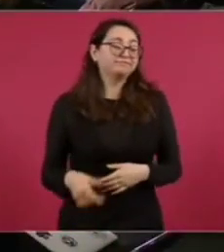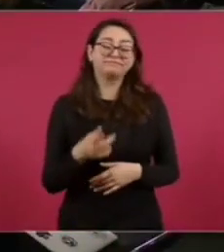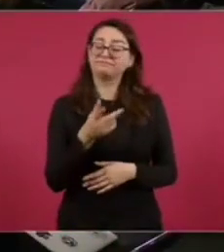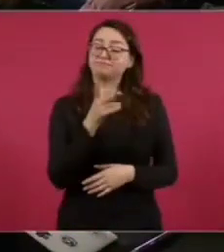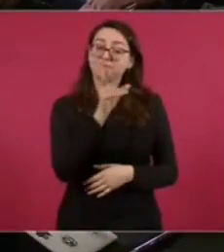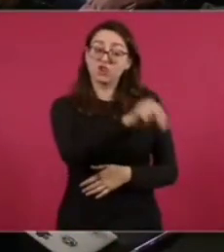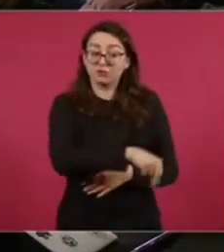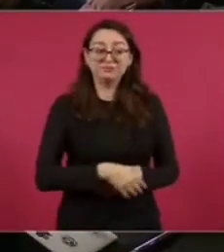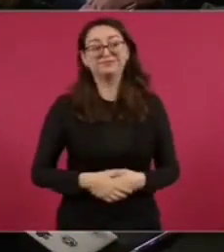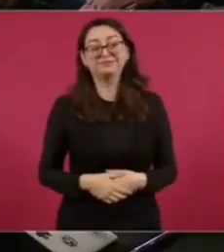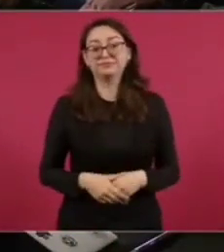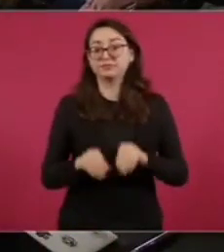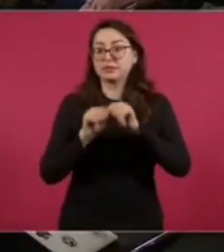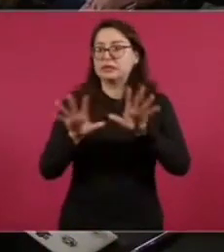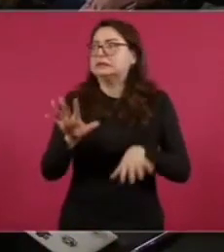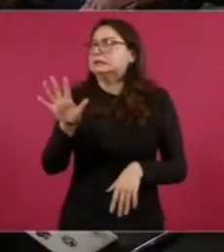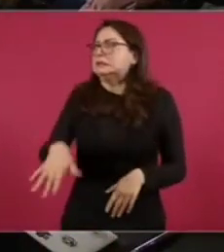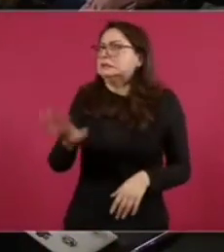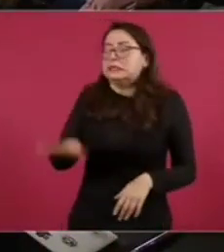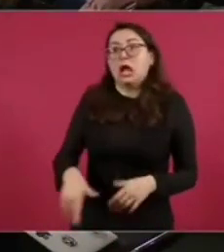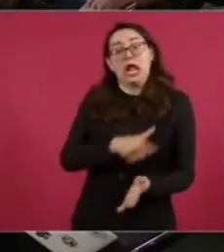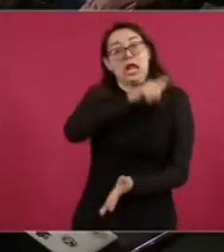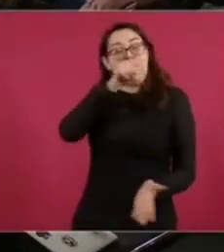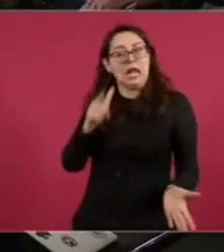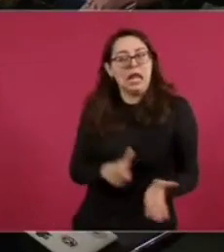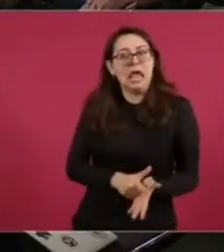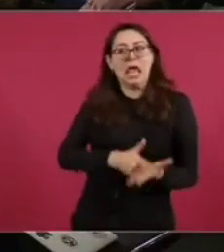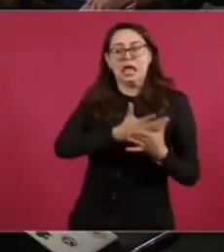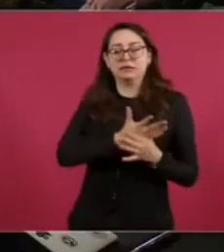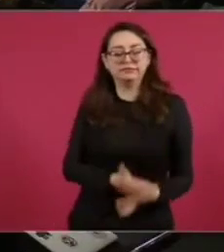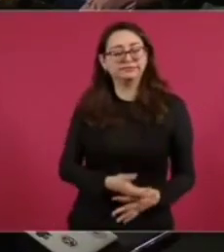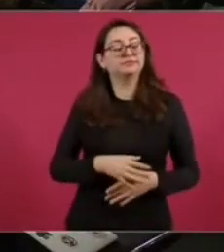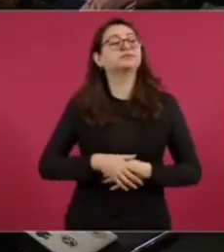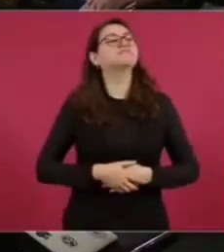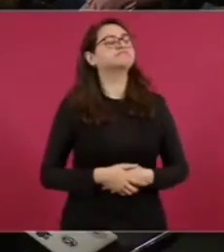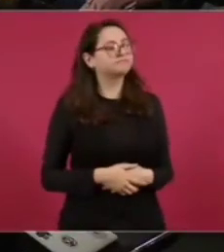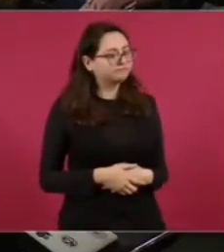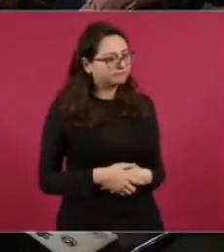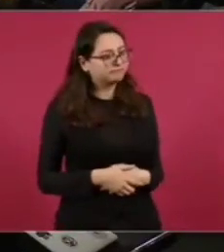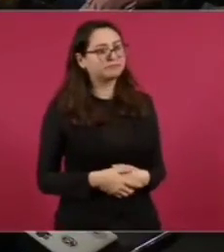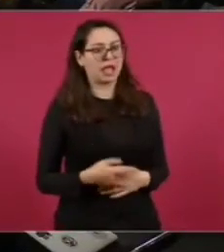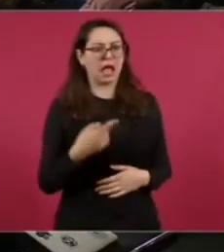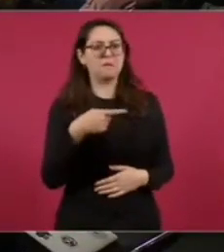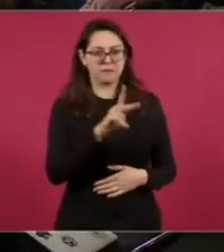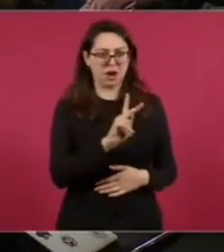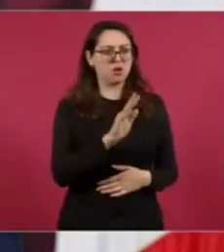porque legalmente no se puede. Ah, ¿y la libertad?